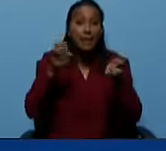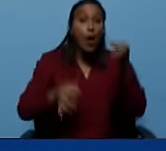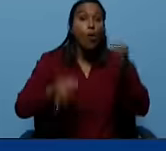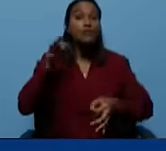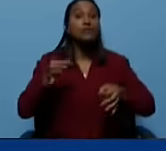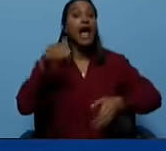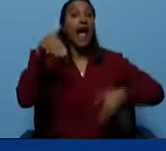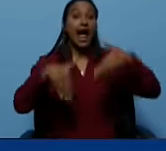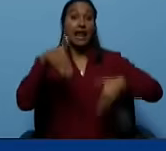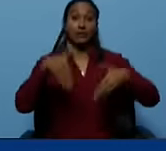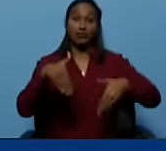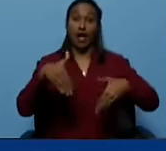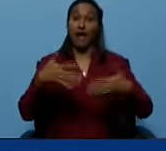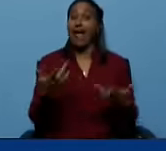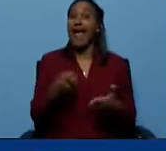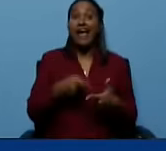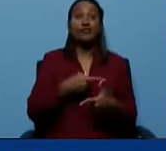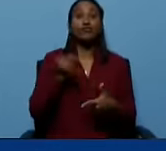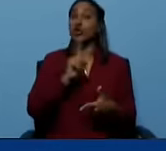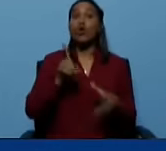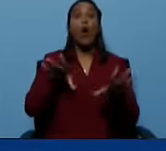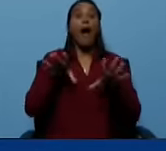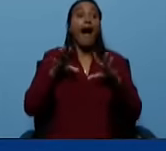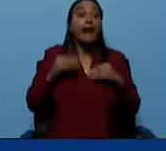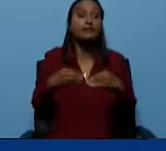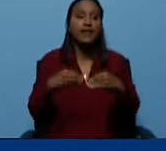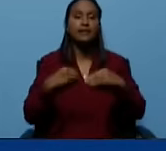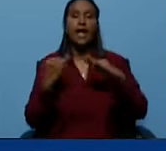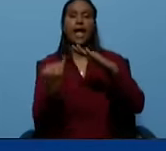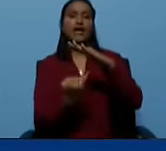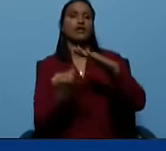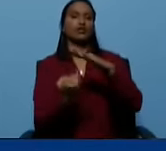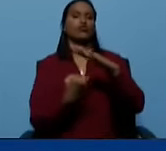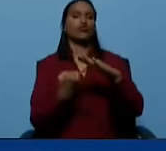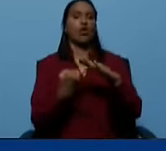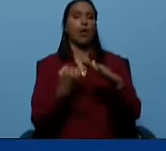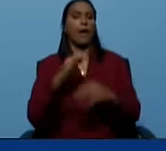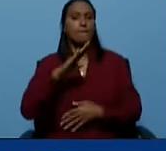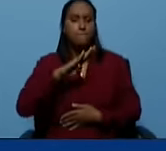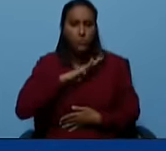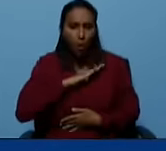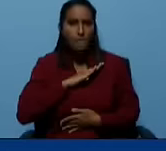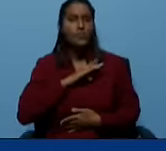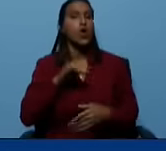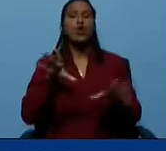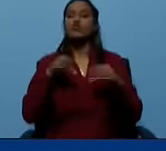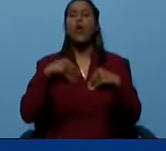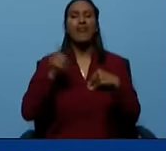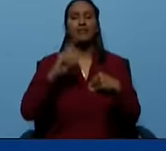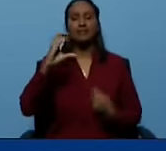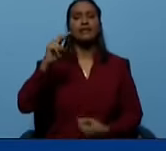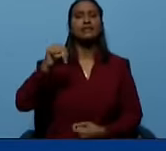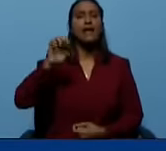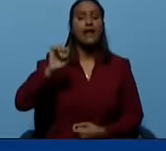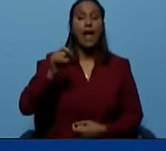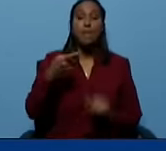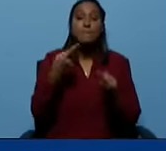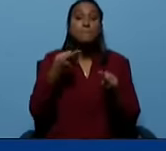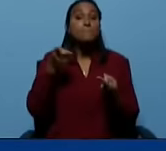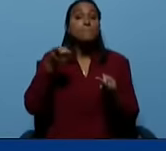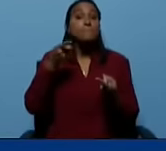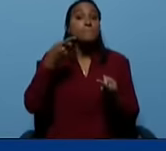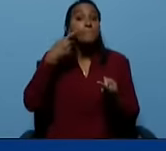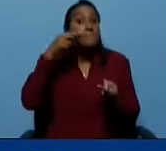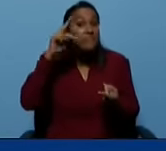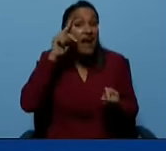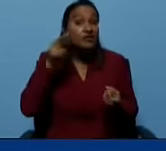No reconoce el poder electoral, bombardean el poder electoral, mienten con una página